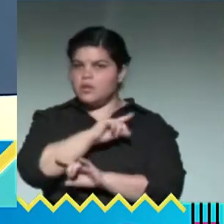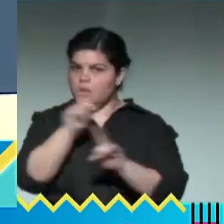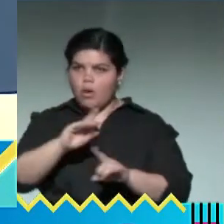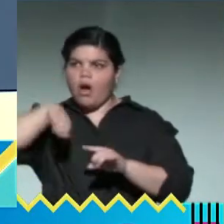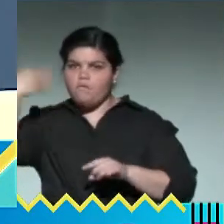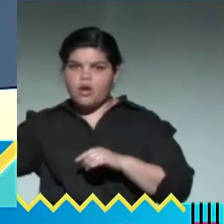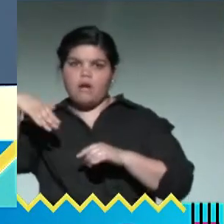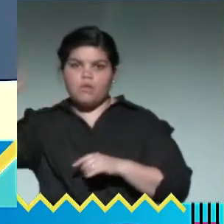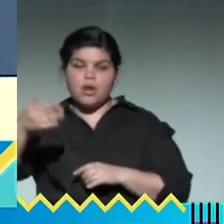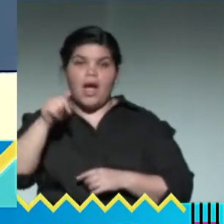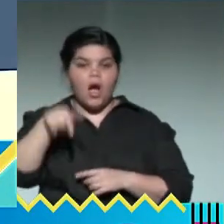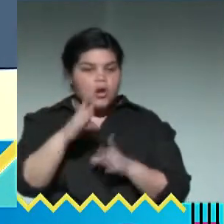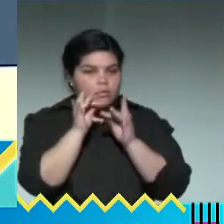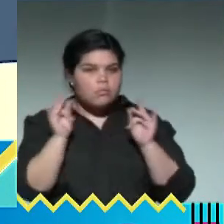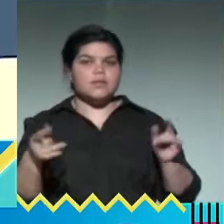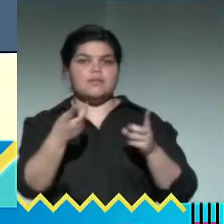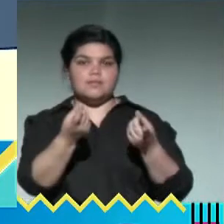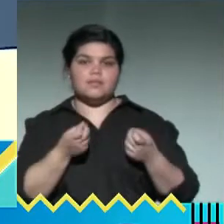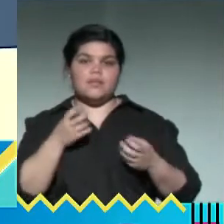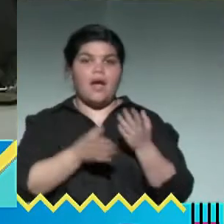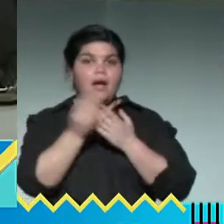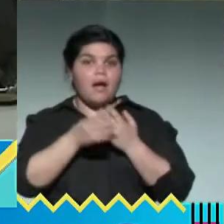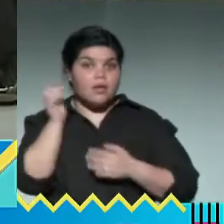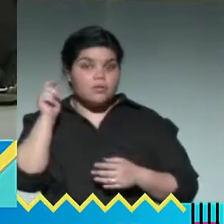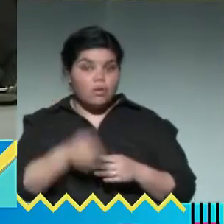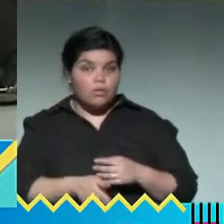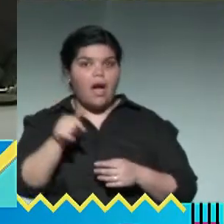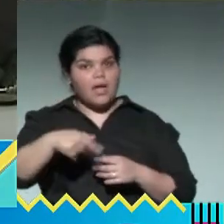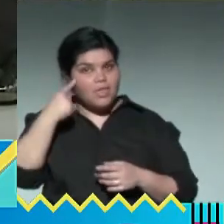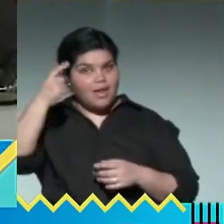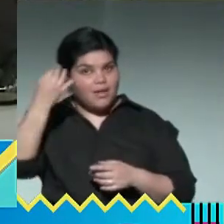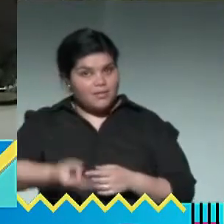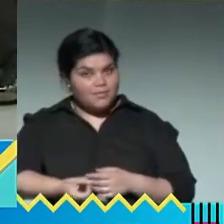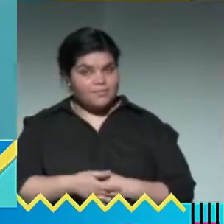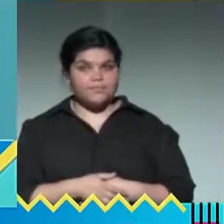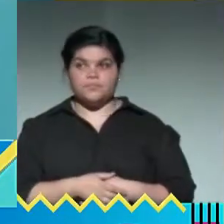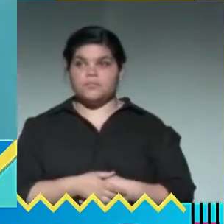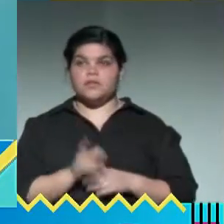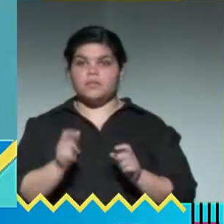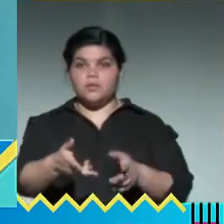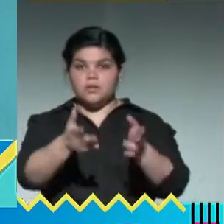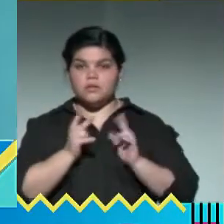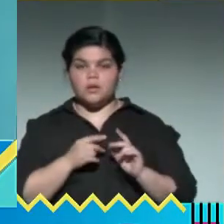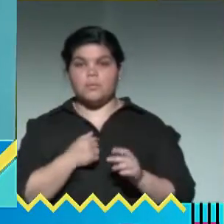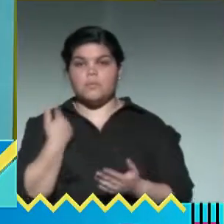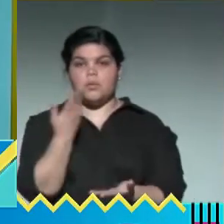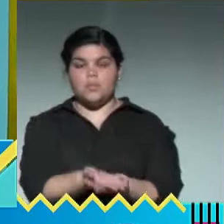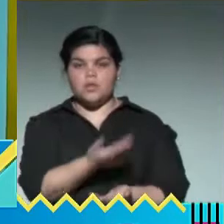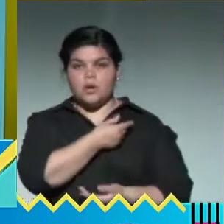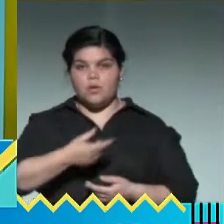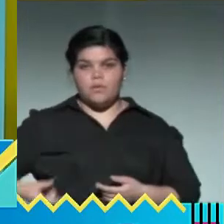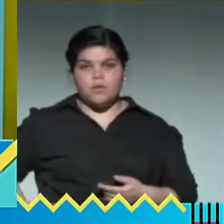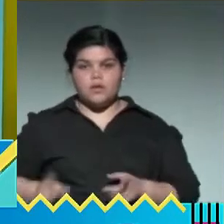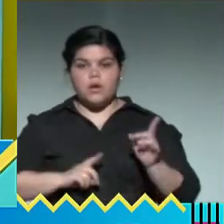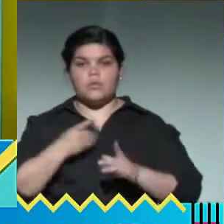finamente todo, no sería una mala idea. Bien, con respecto a eso que decís, ¿no? De que cuáles van a ser la propuesta de los gobernadores también a través de